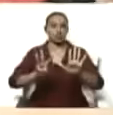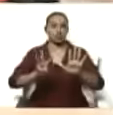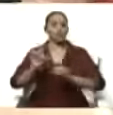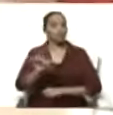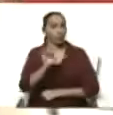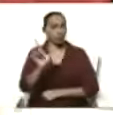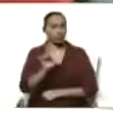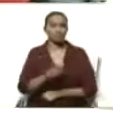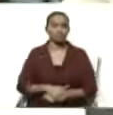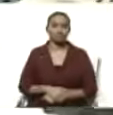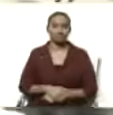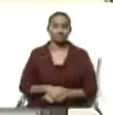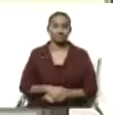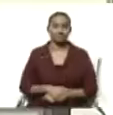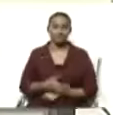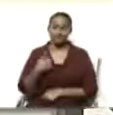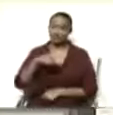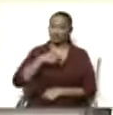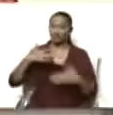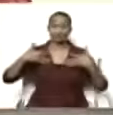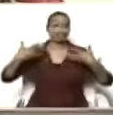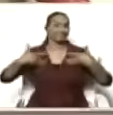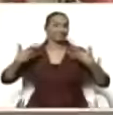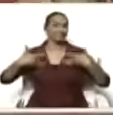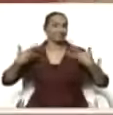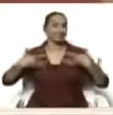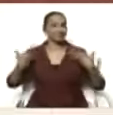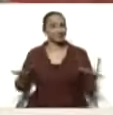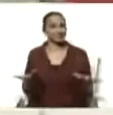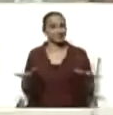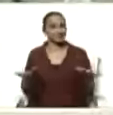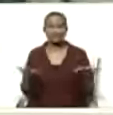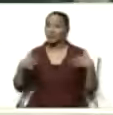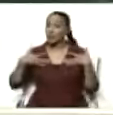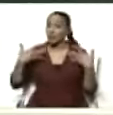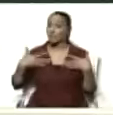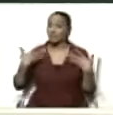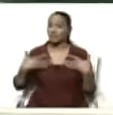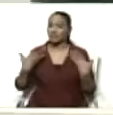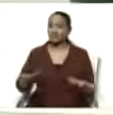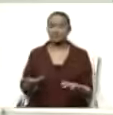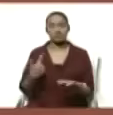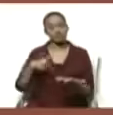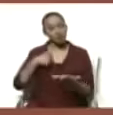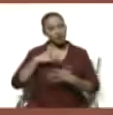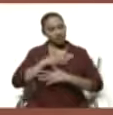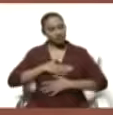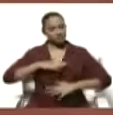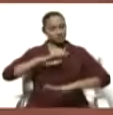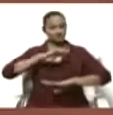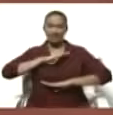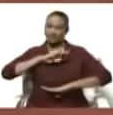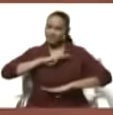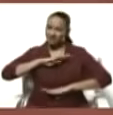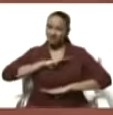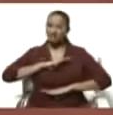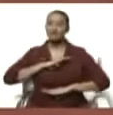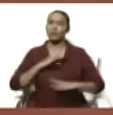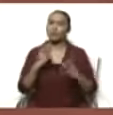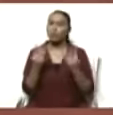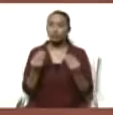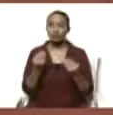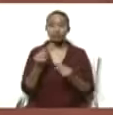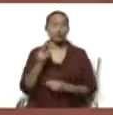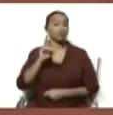tenemos razones para estar contentos nosotros muchas razones para estar satisfechos muchísimas